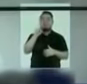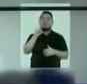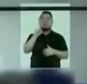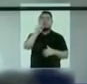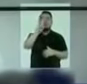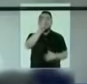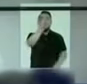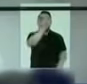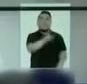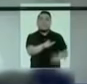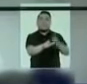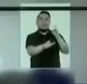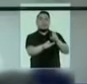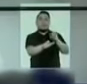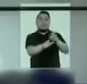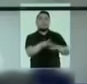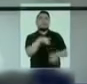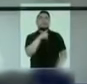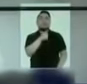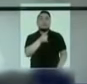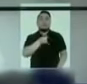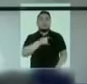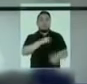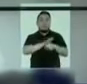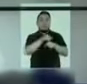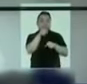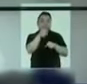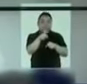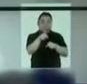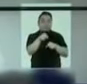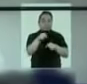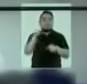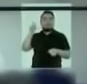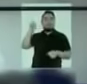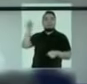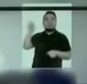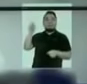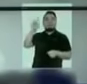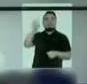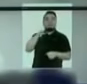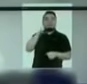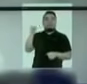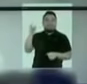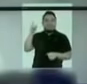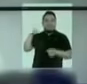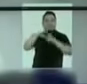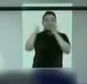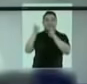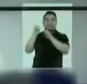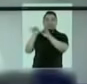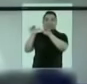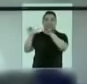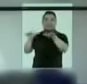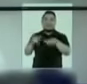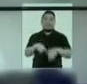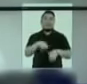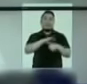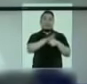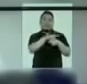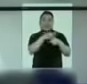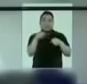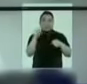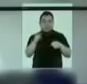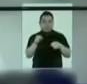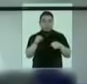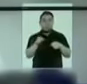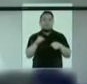ahí. Brillantes periodistas. Reitero, yo no he estudiado periodismo, ni voy a estudiarlo. Pero no